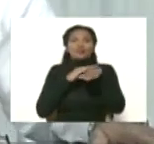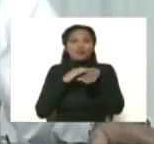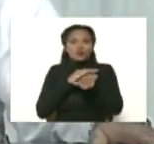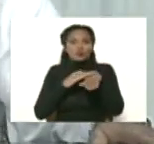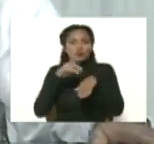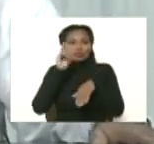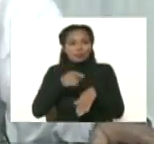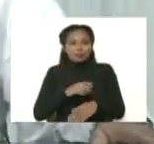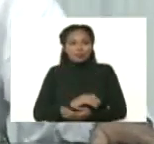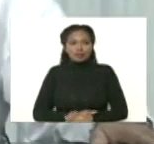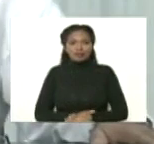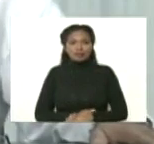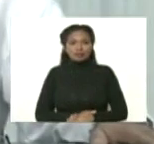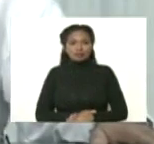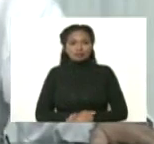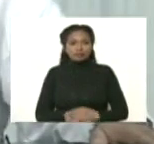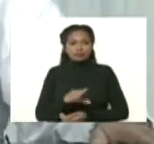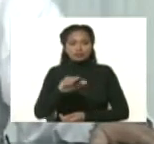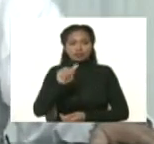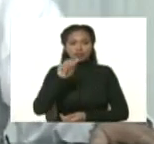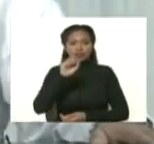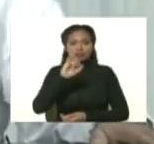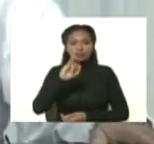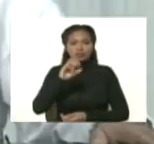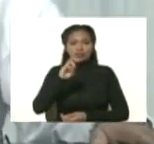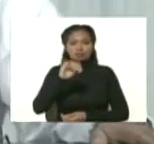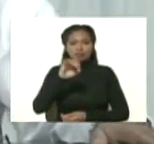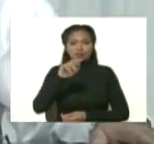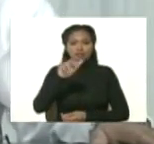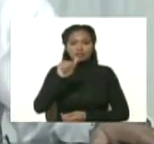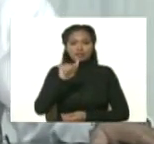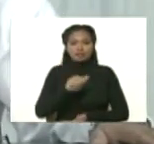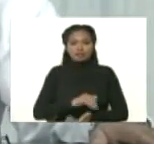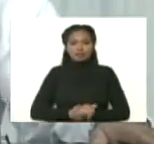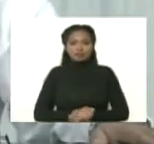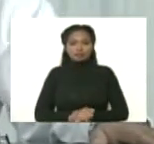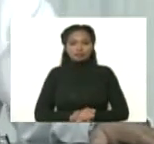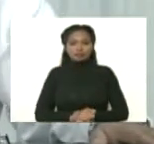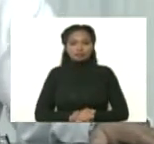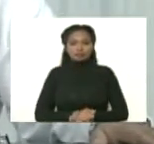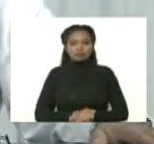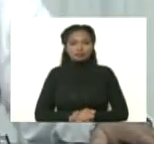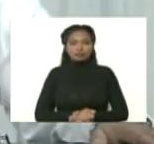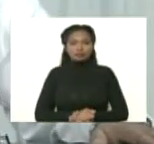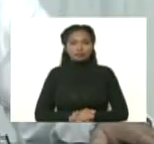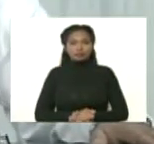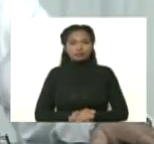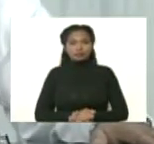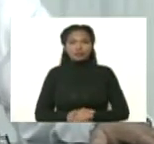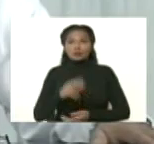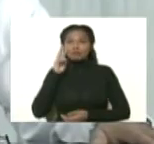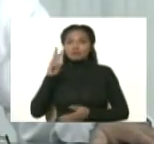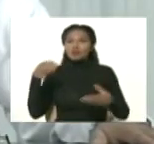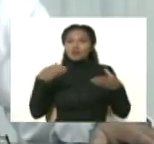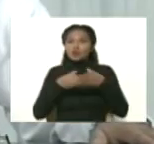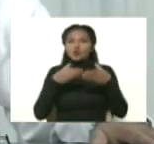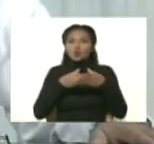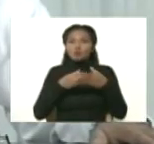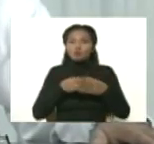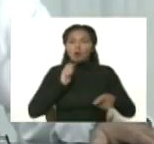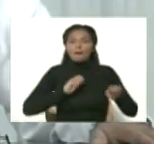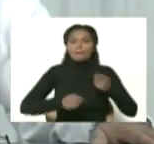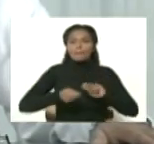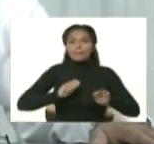también. Casimira. ¿Dónde está Casimira? Casimira, vale, del grupo Madera